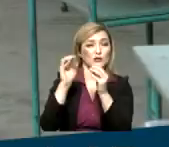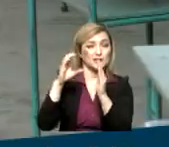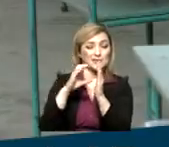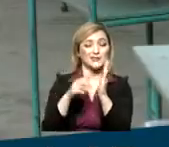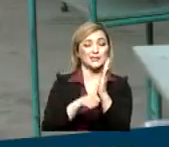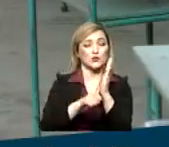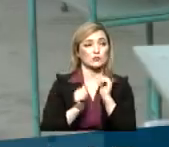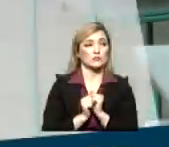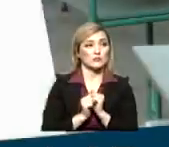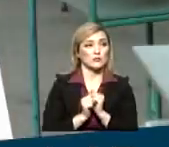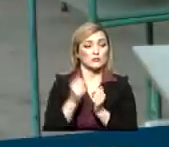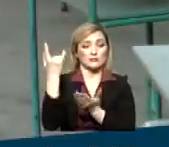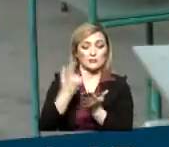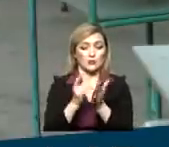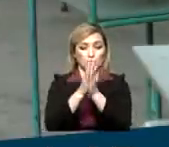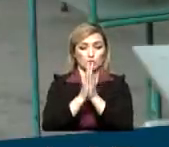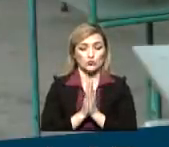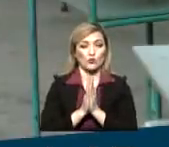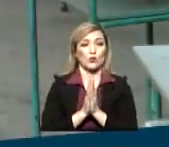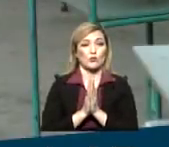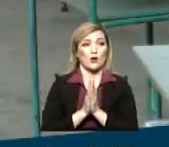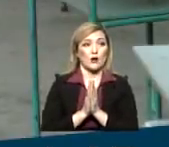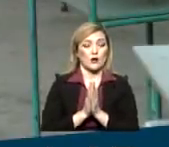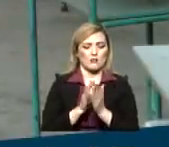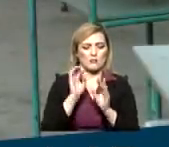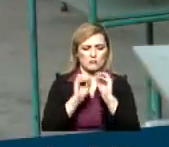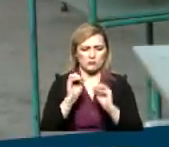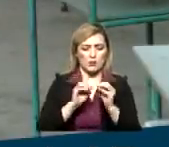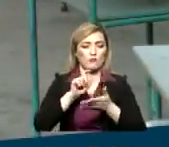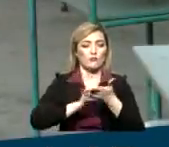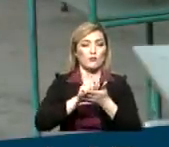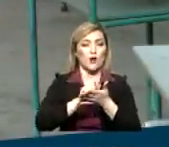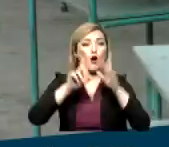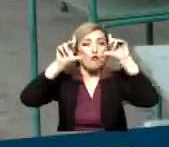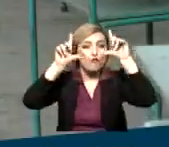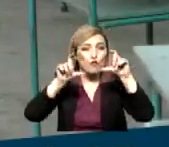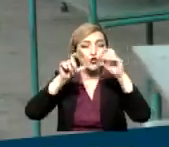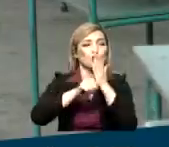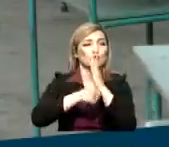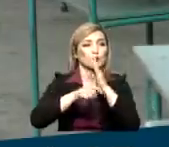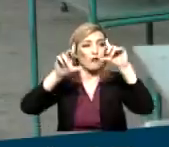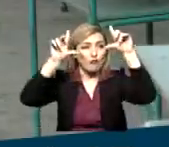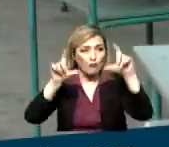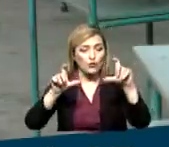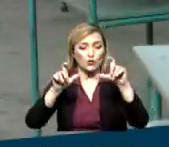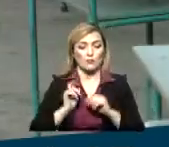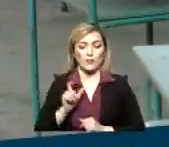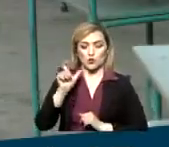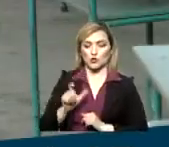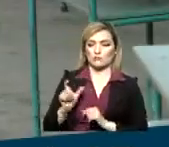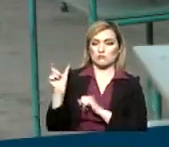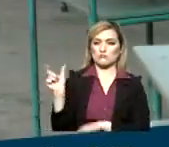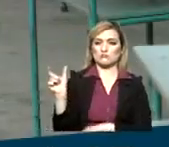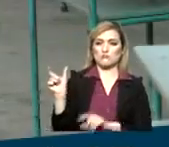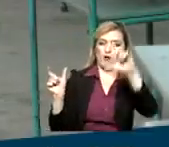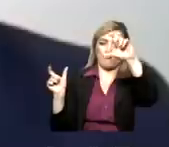la solicitud de cambio de domicilio, se la firma y se la adjunta con una foto de la cédula, foto del ciudadano con la cédula y una